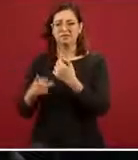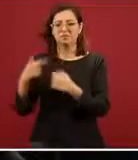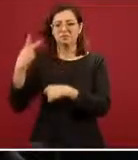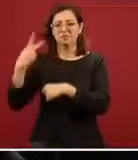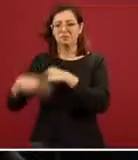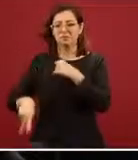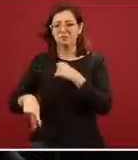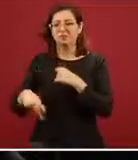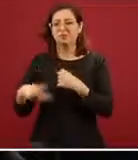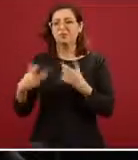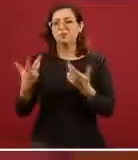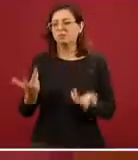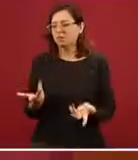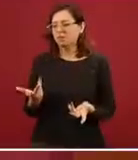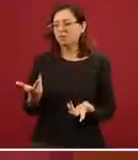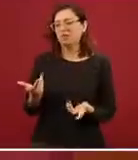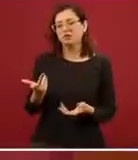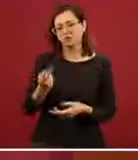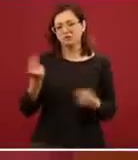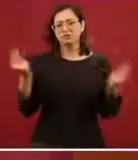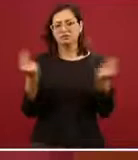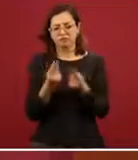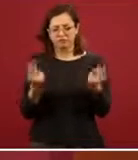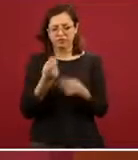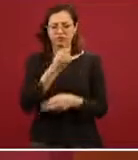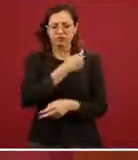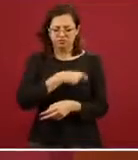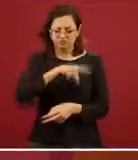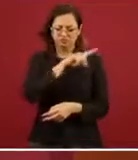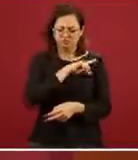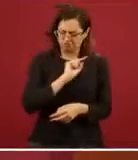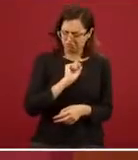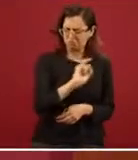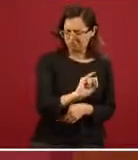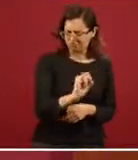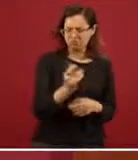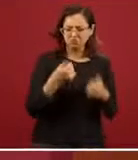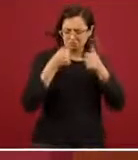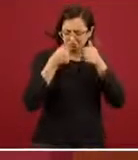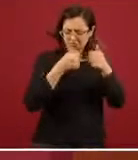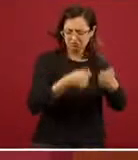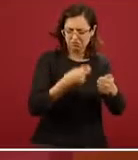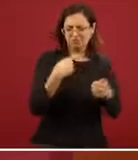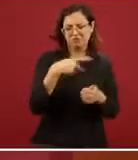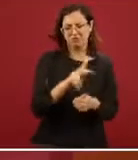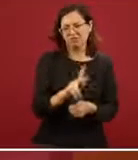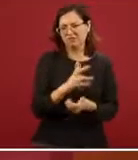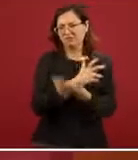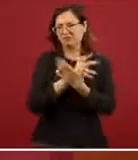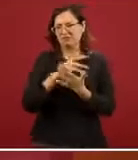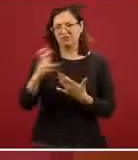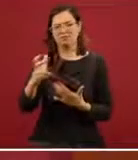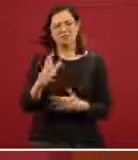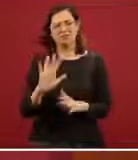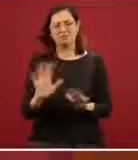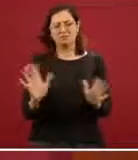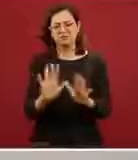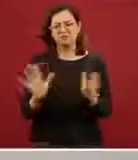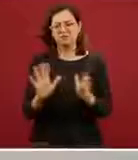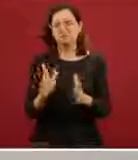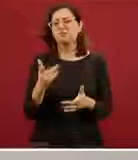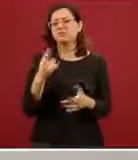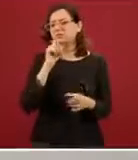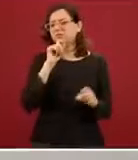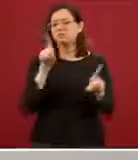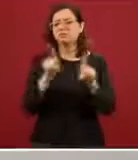necesarias. Entonces, no perder de vista también, como lo hemos explicado en repetidas ocasiones, que México entró a la